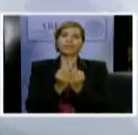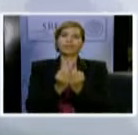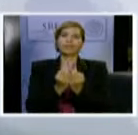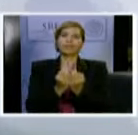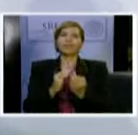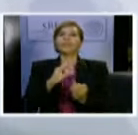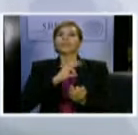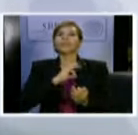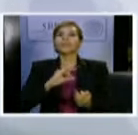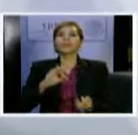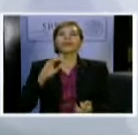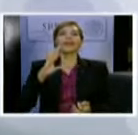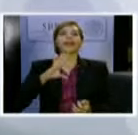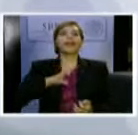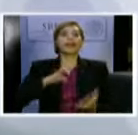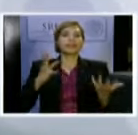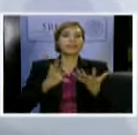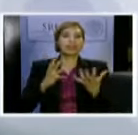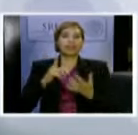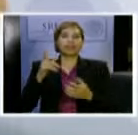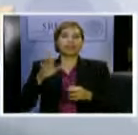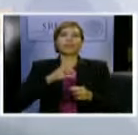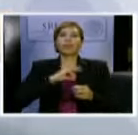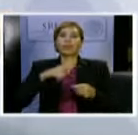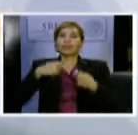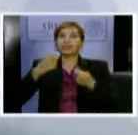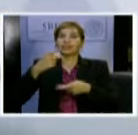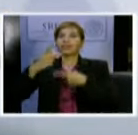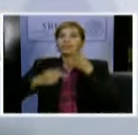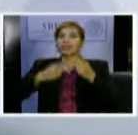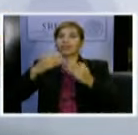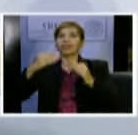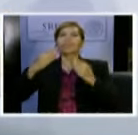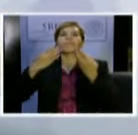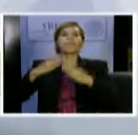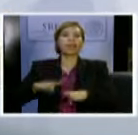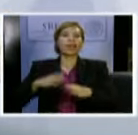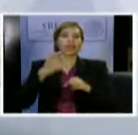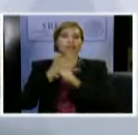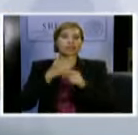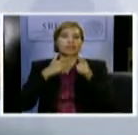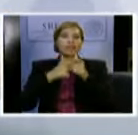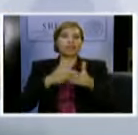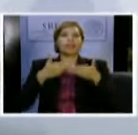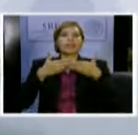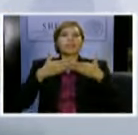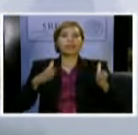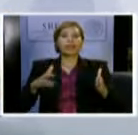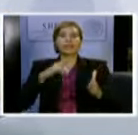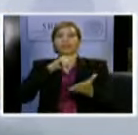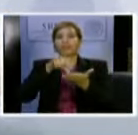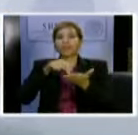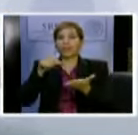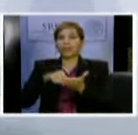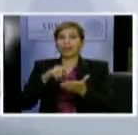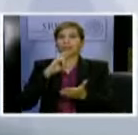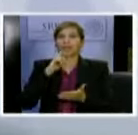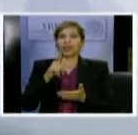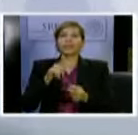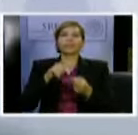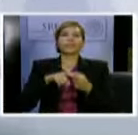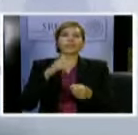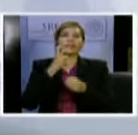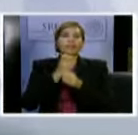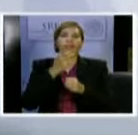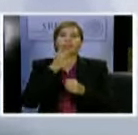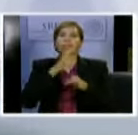en que puedan ser ya sujetos de crédito en Estados Unidos y continuar abriéndose espacios. ¿Quién es el